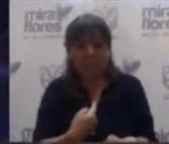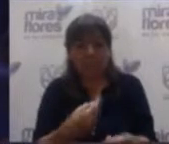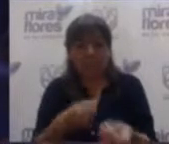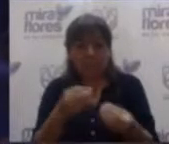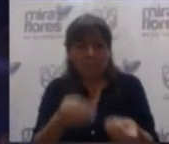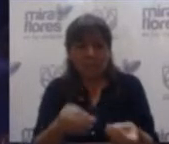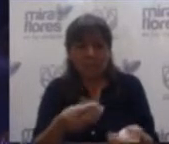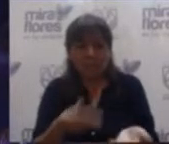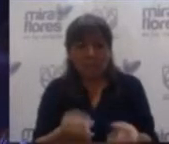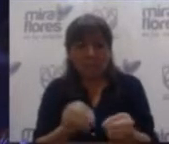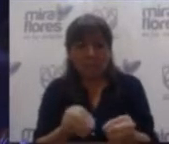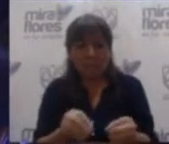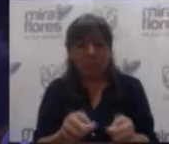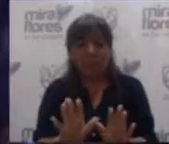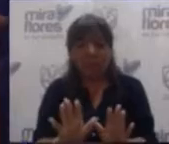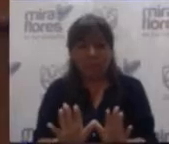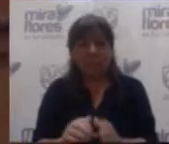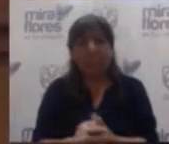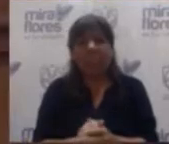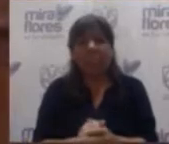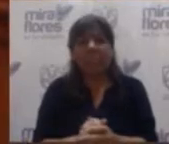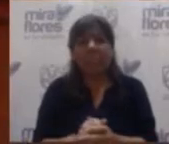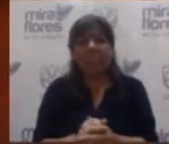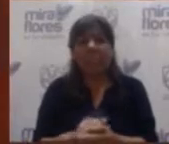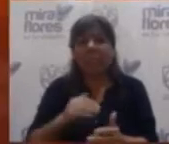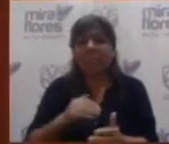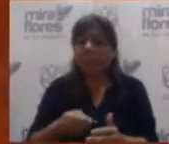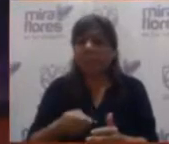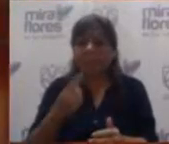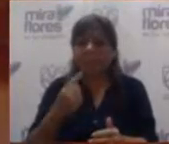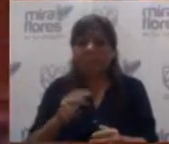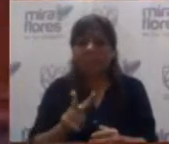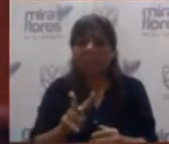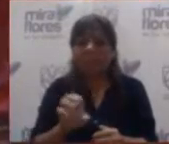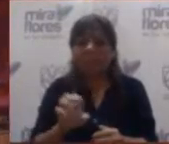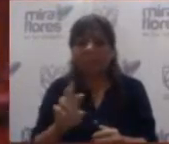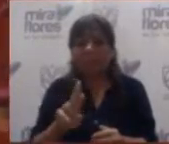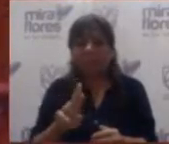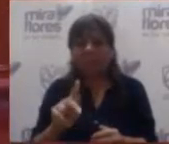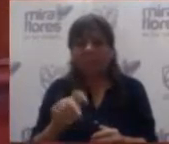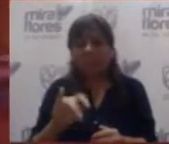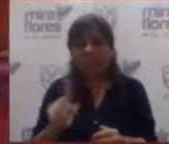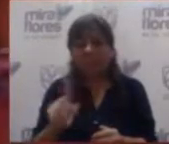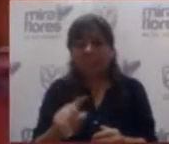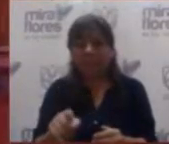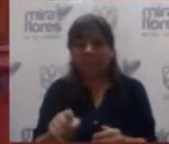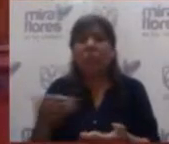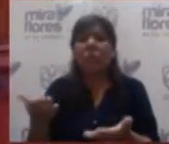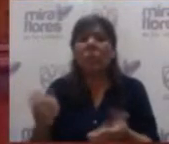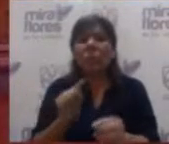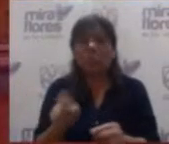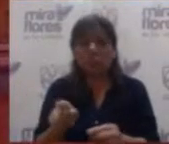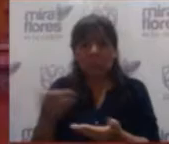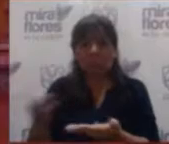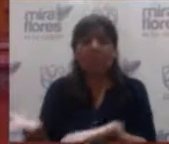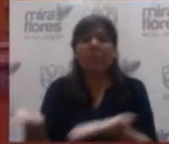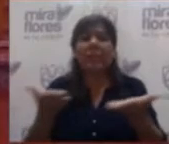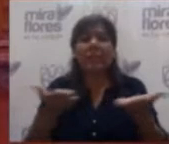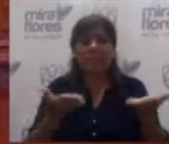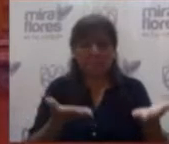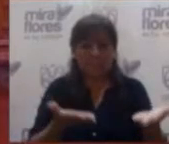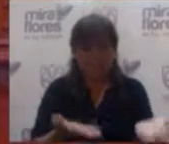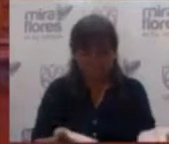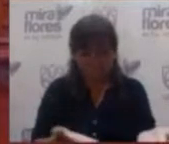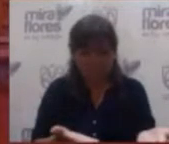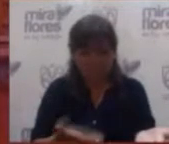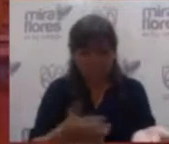ver, regidor Albertis, por favor, me gustaría que usted me traiga el acta donde se dice que ustedes hablan de manera